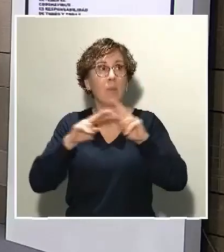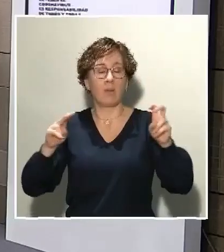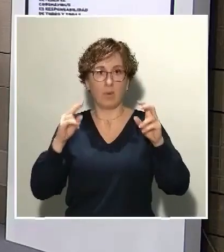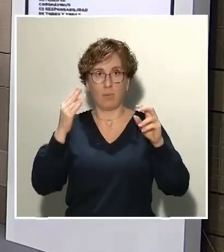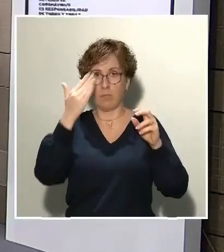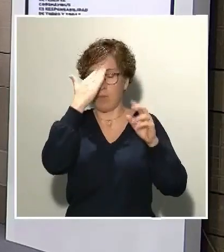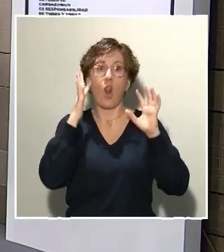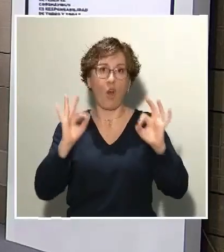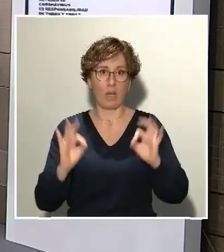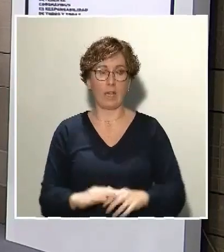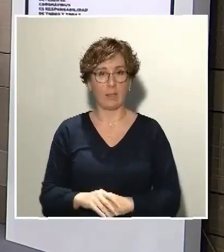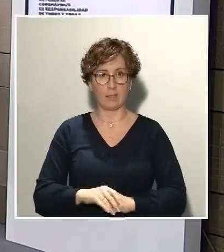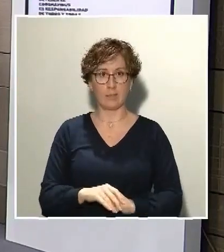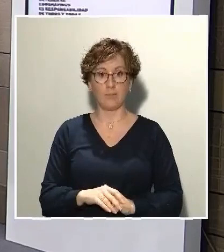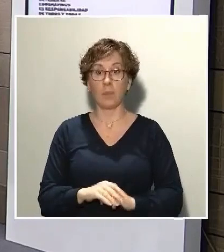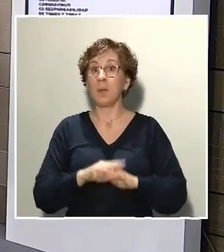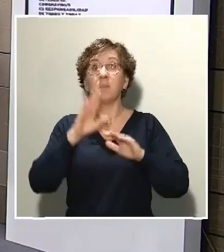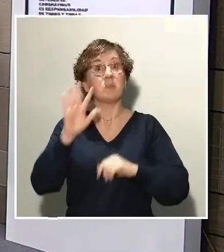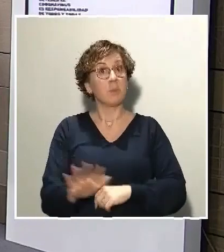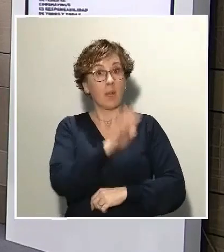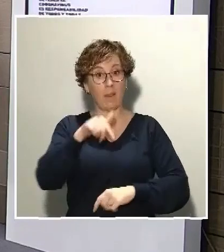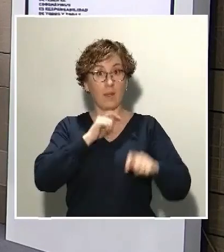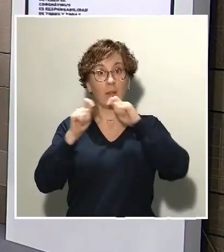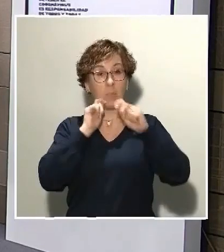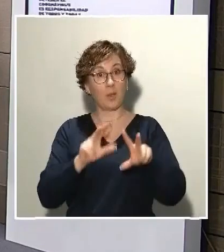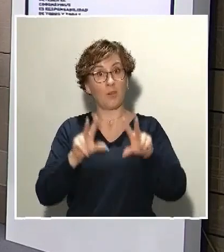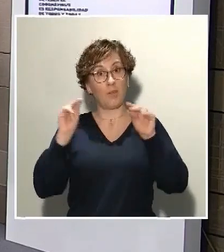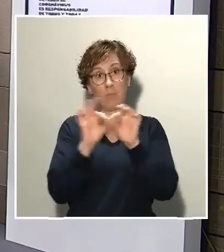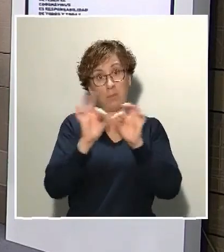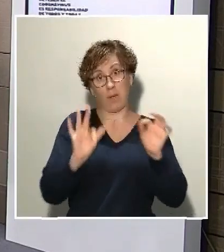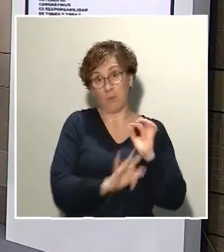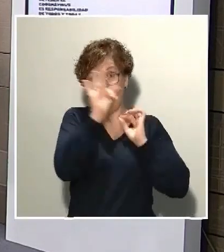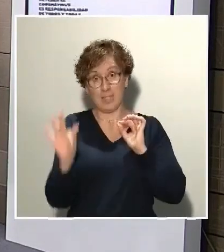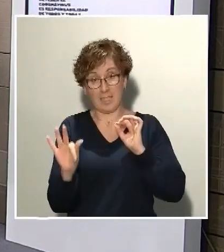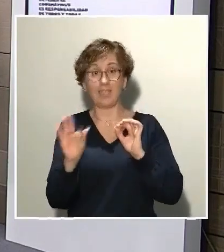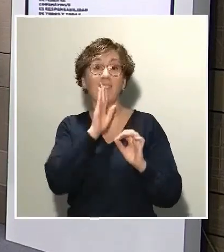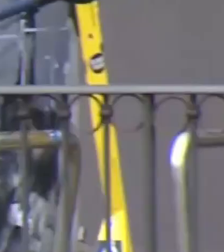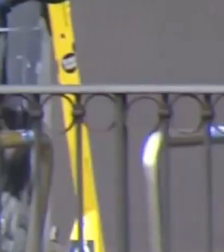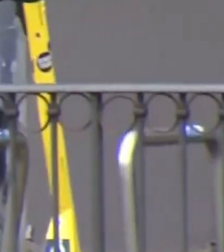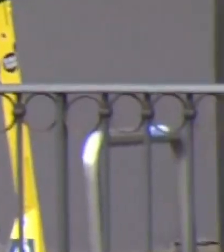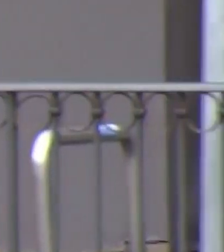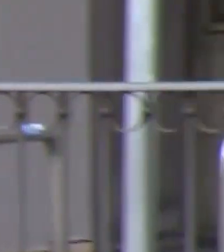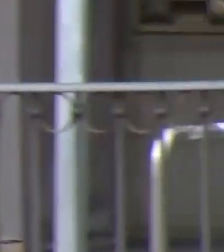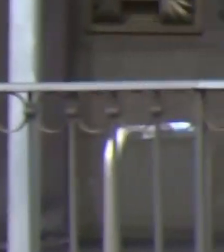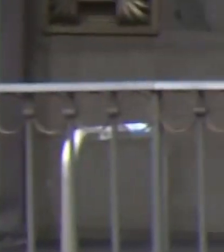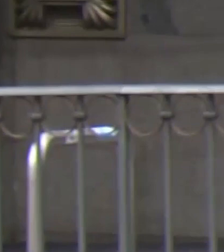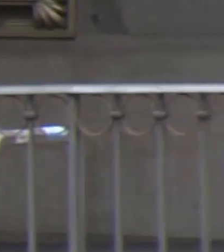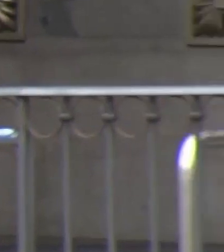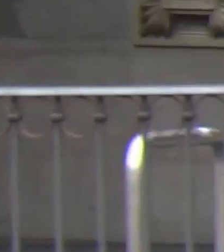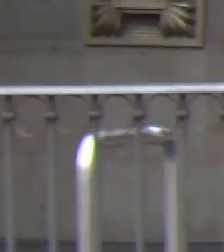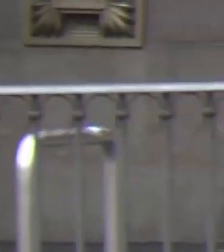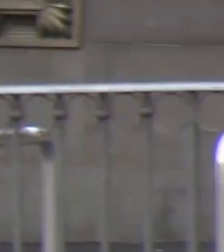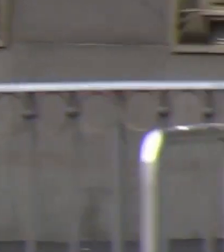Así lo ha confirmado el director del Centro de Coordinación de Alertas y Emergencias Sanitarias, Fernando Simón, que además ha dado más datos